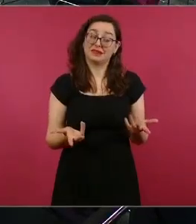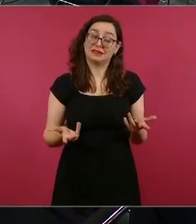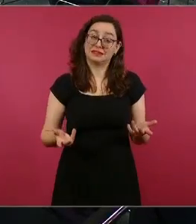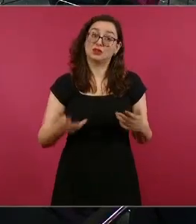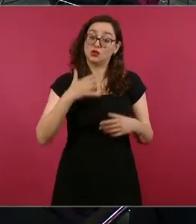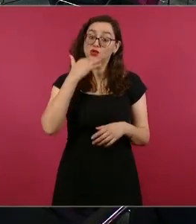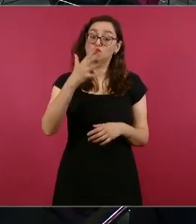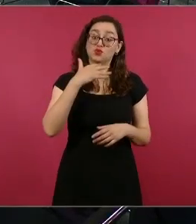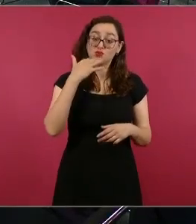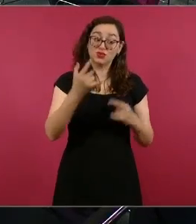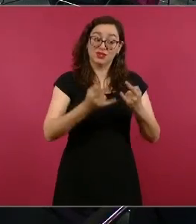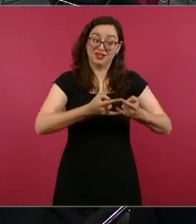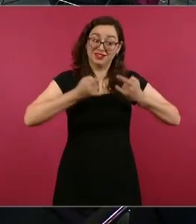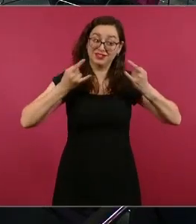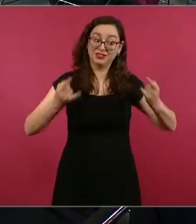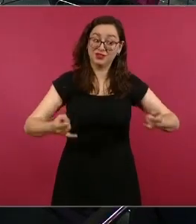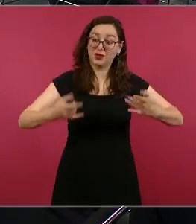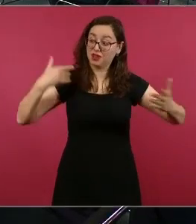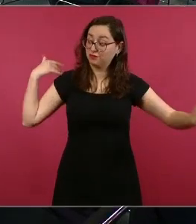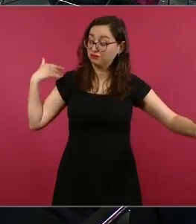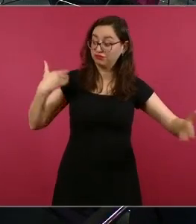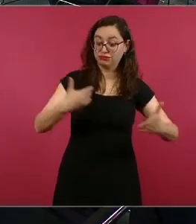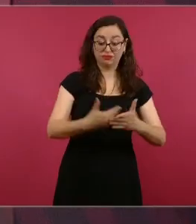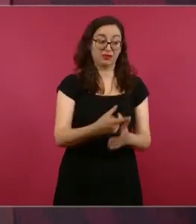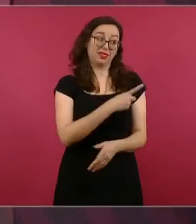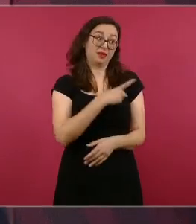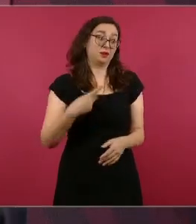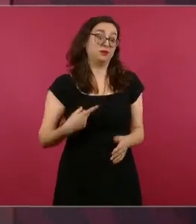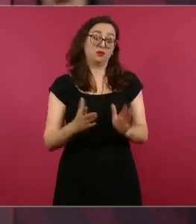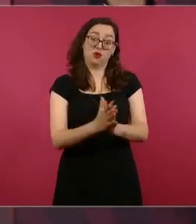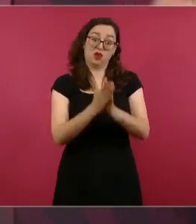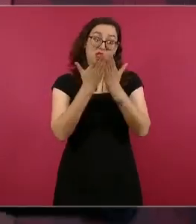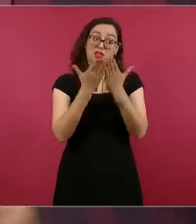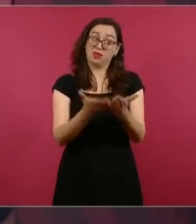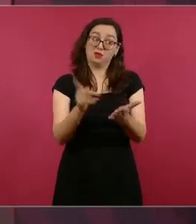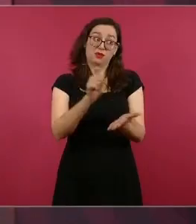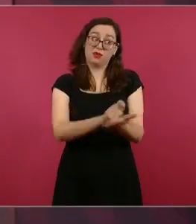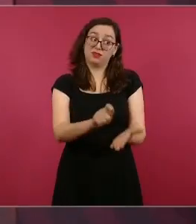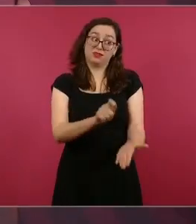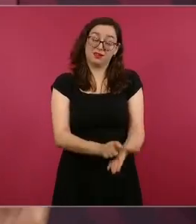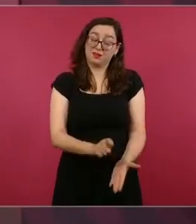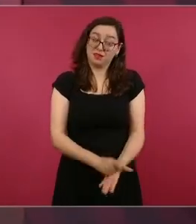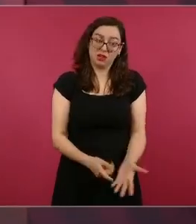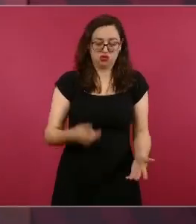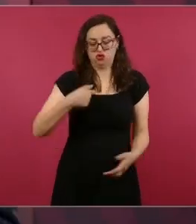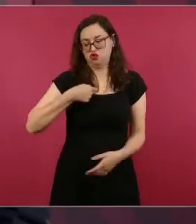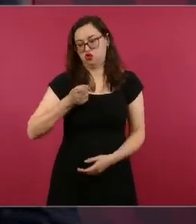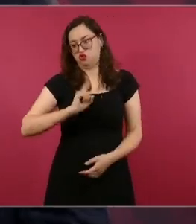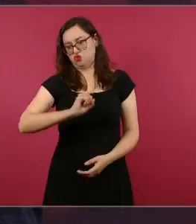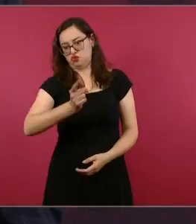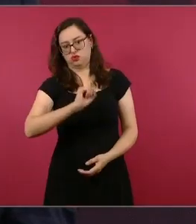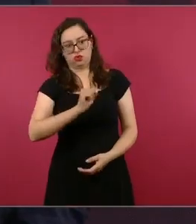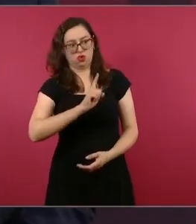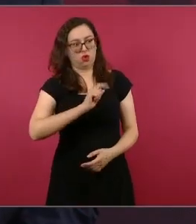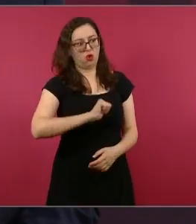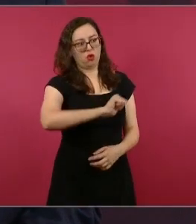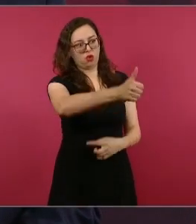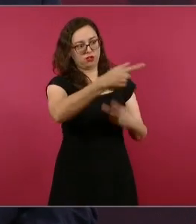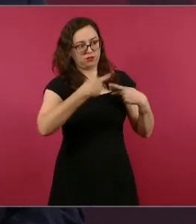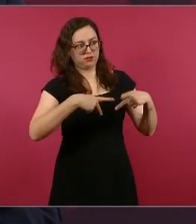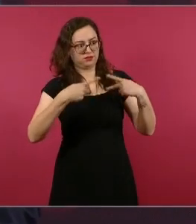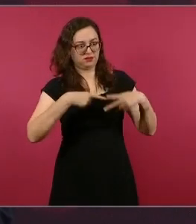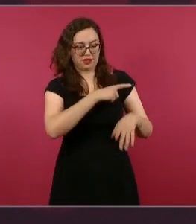corrupción de Pemex, hay que escribirla. Yo ya no voy a escribir nada porque ya me